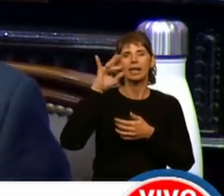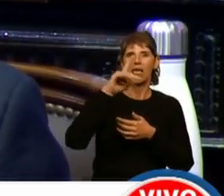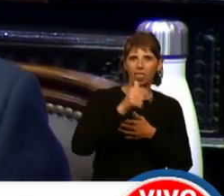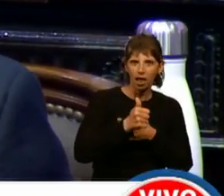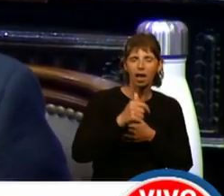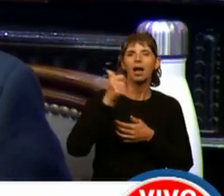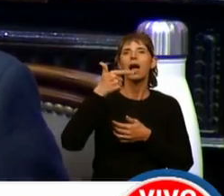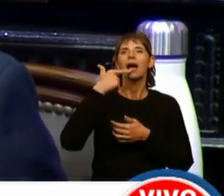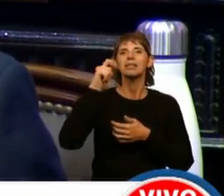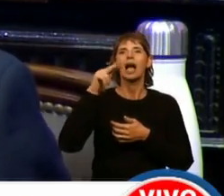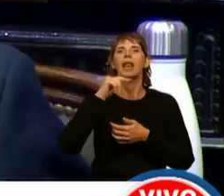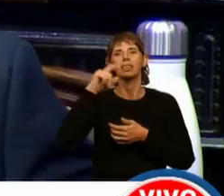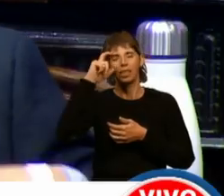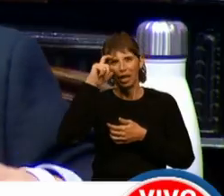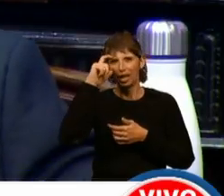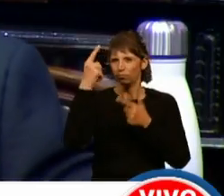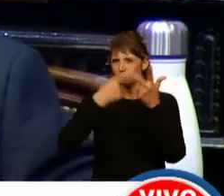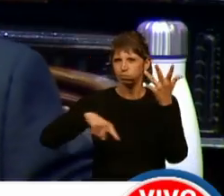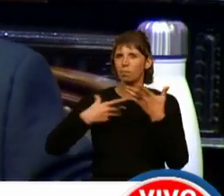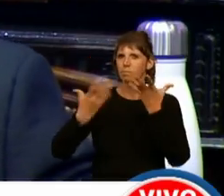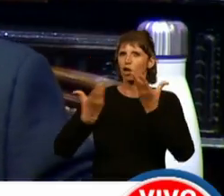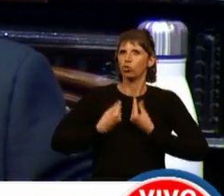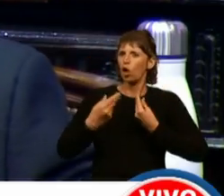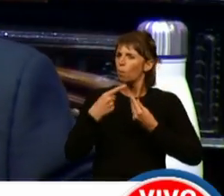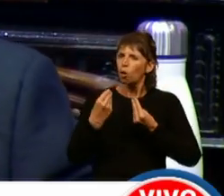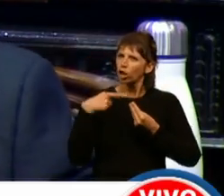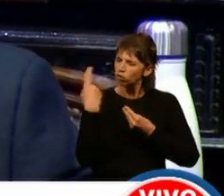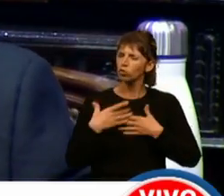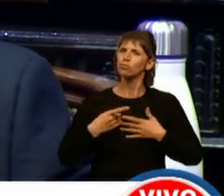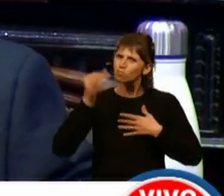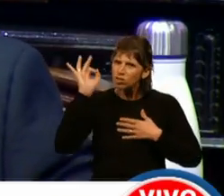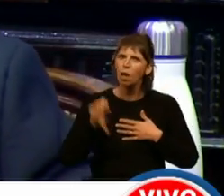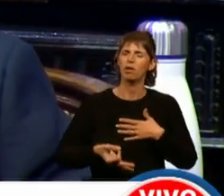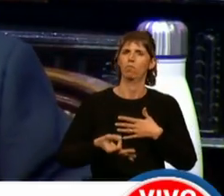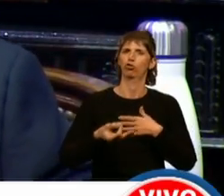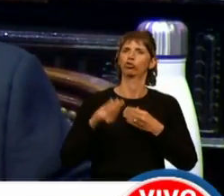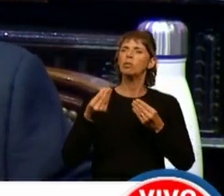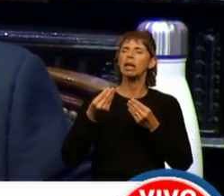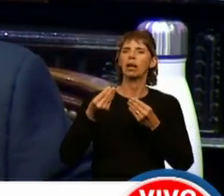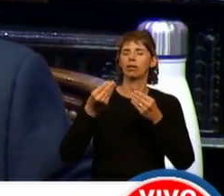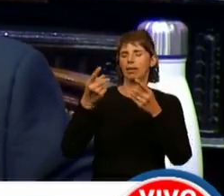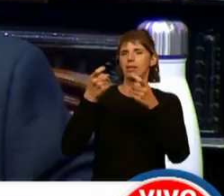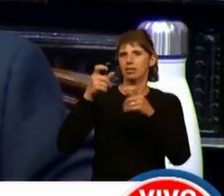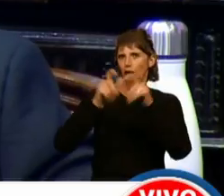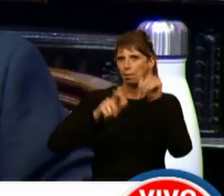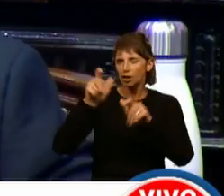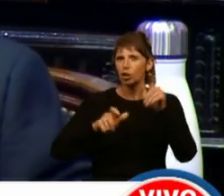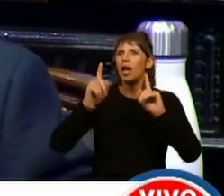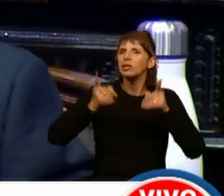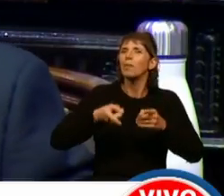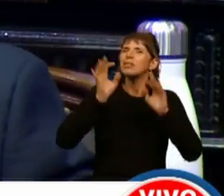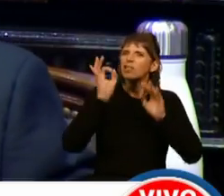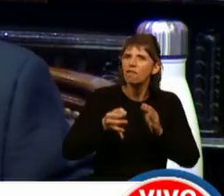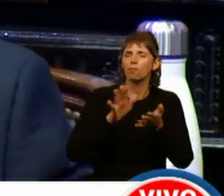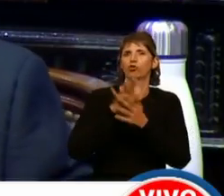azcárate porque estábamos convencidos los fundamentos sociales y científicos si alguien